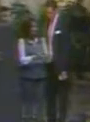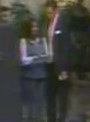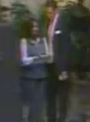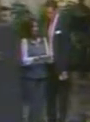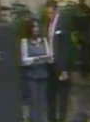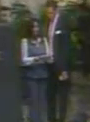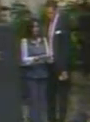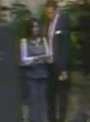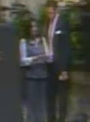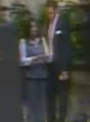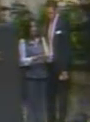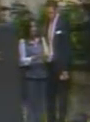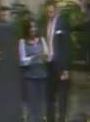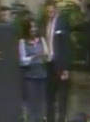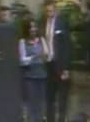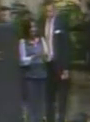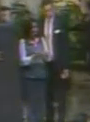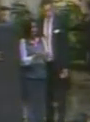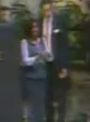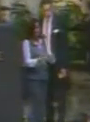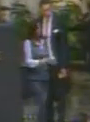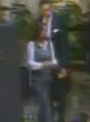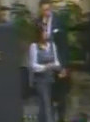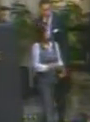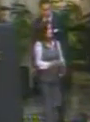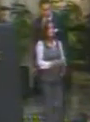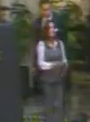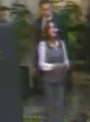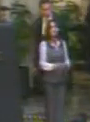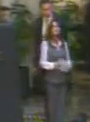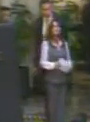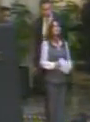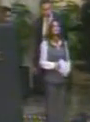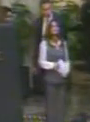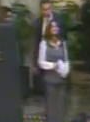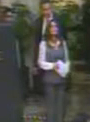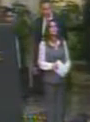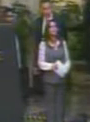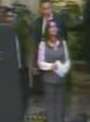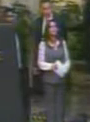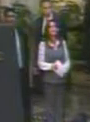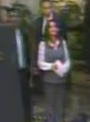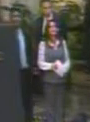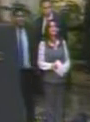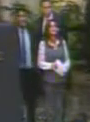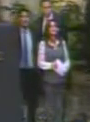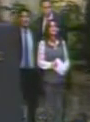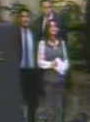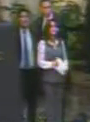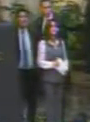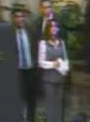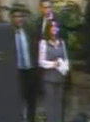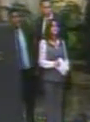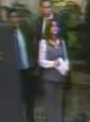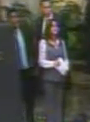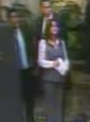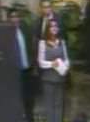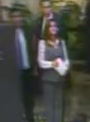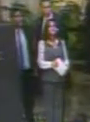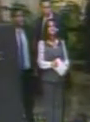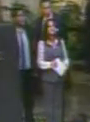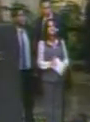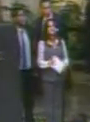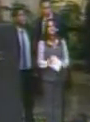Muchísimas gracias, doctor Zabludovsky. La última pregunta la formulará el excelentísimo embajador de la Unión Europea en nuestro